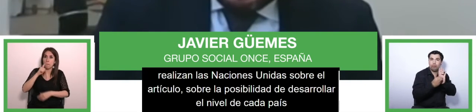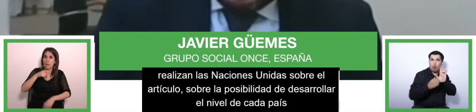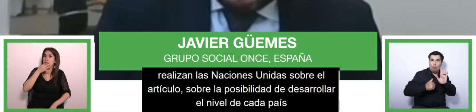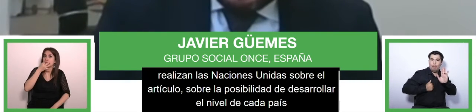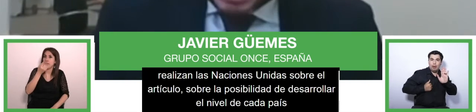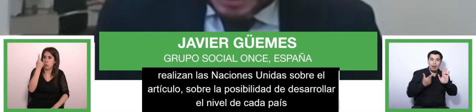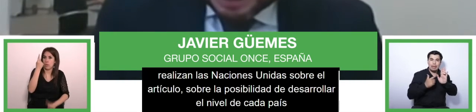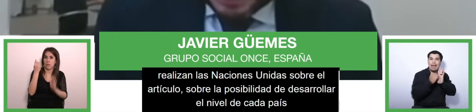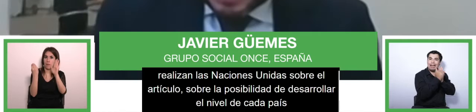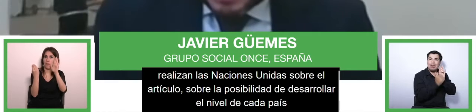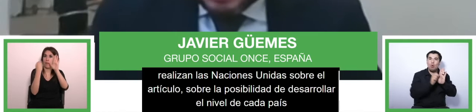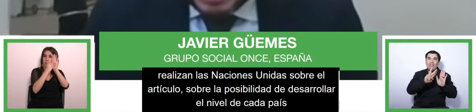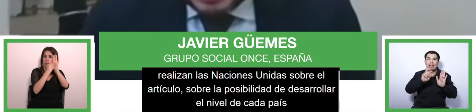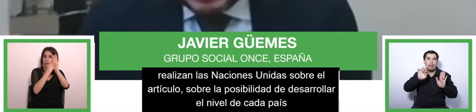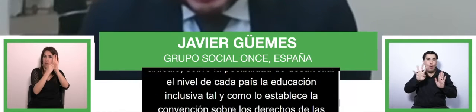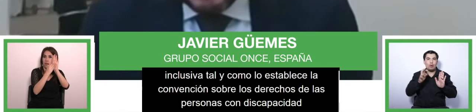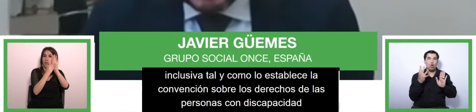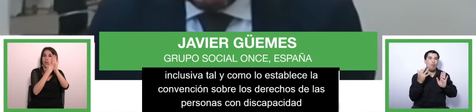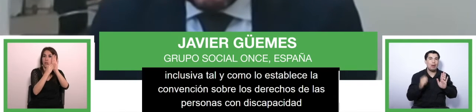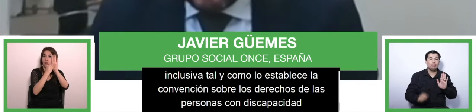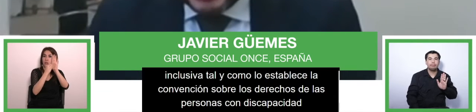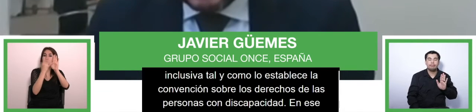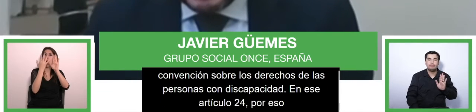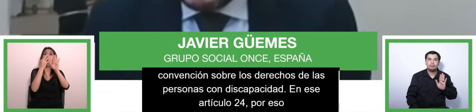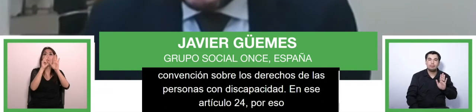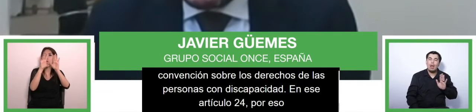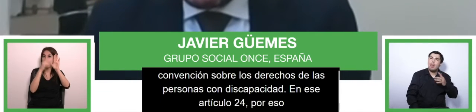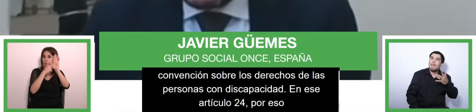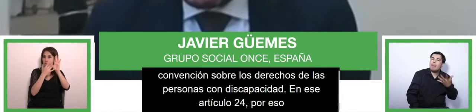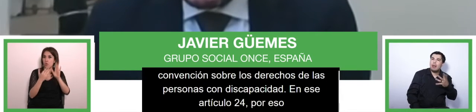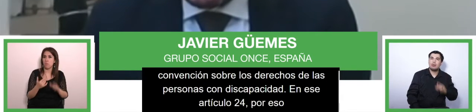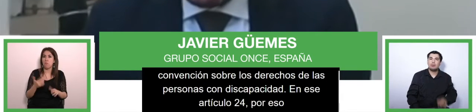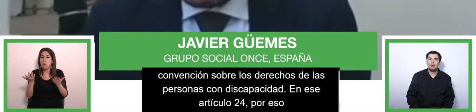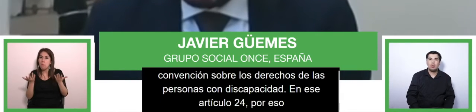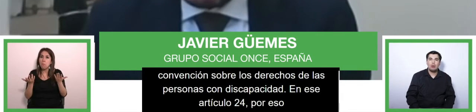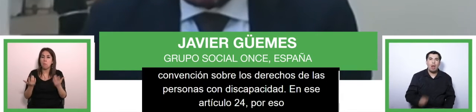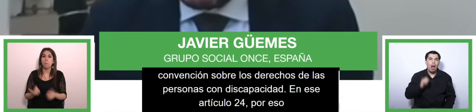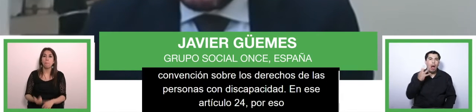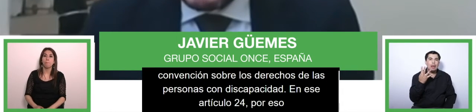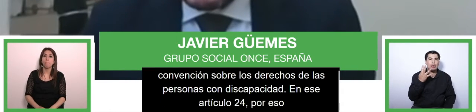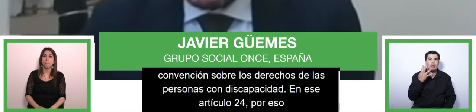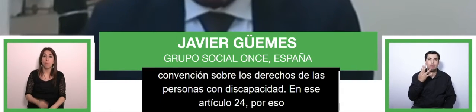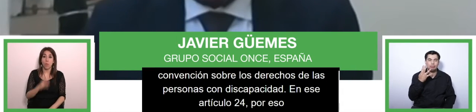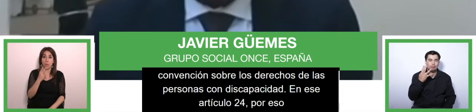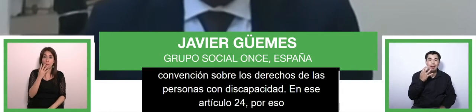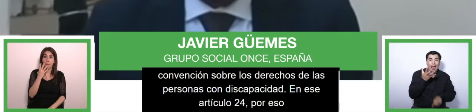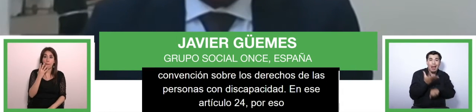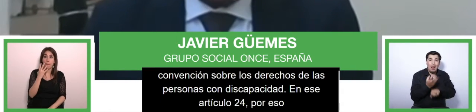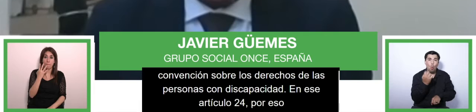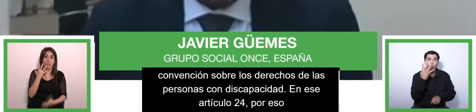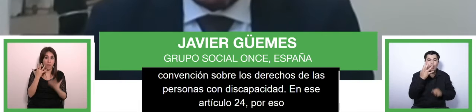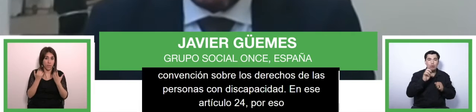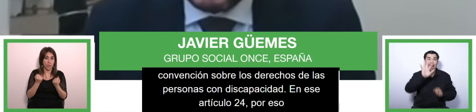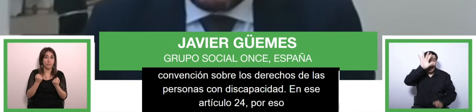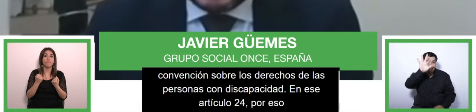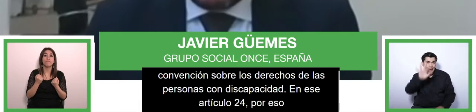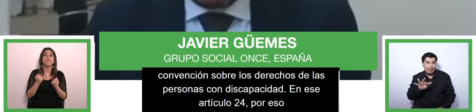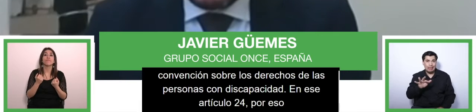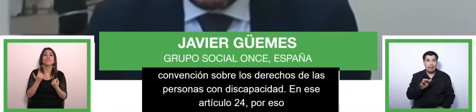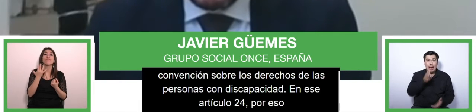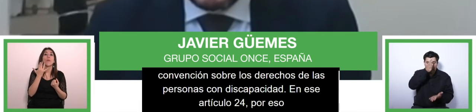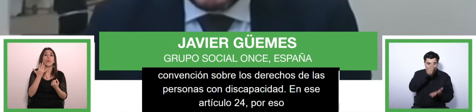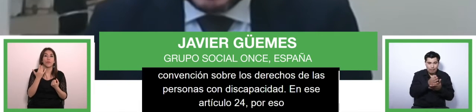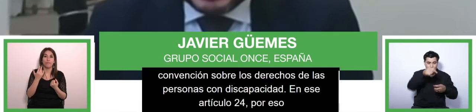24. Y por eso tenemos cuatro características que deben ser primadas para lograr esos